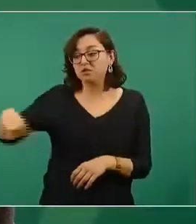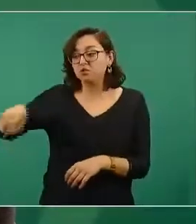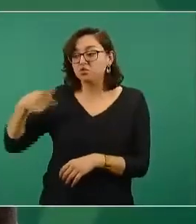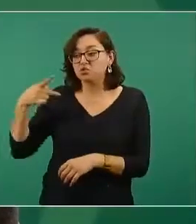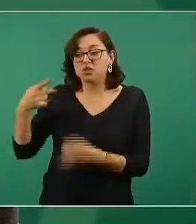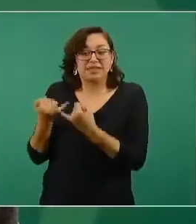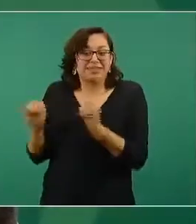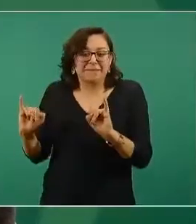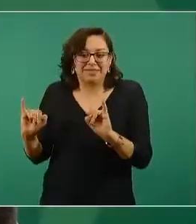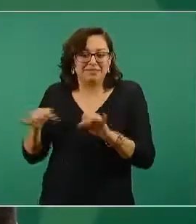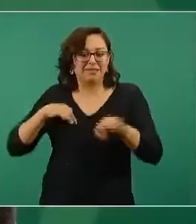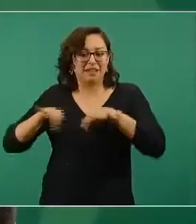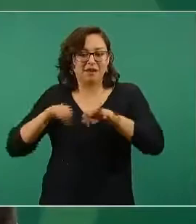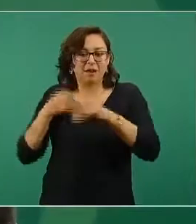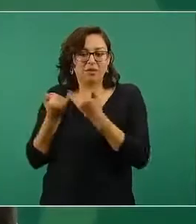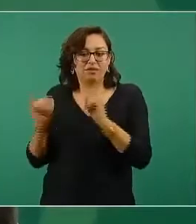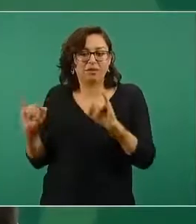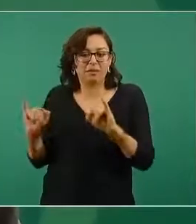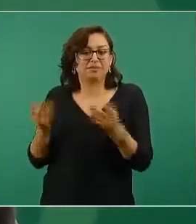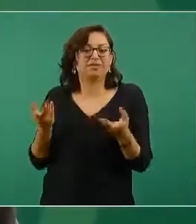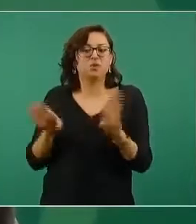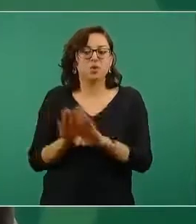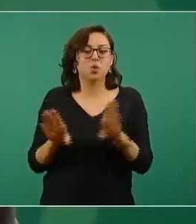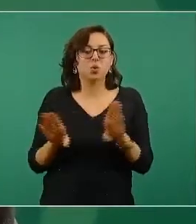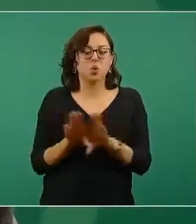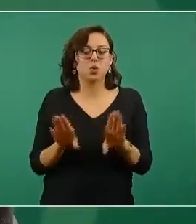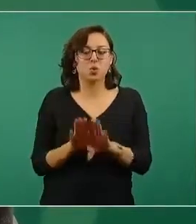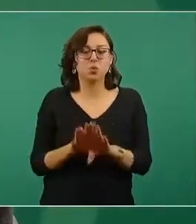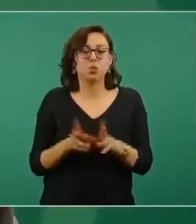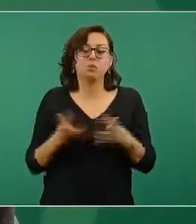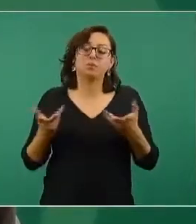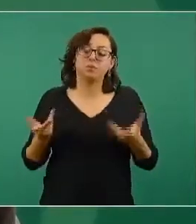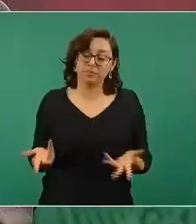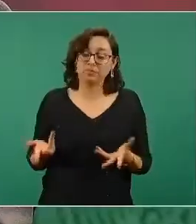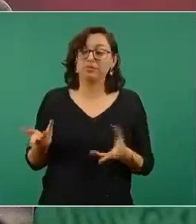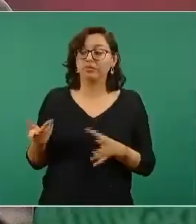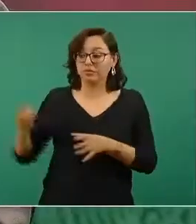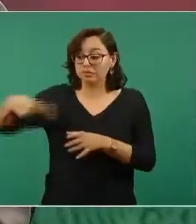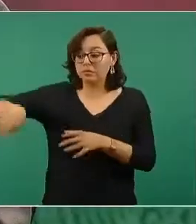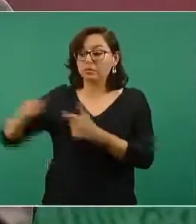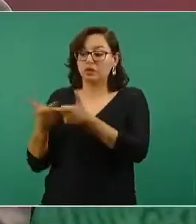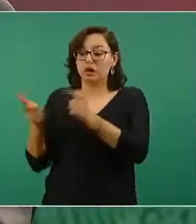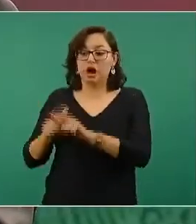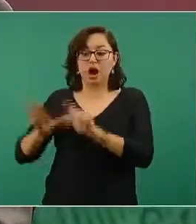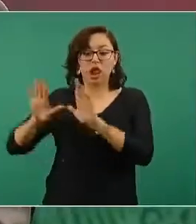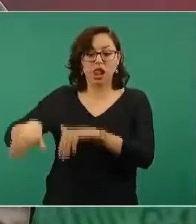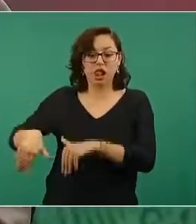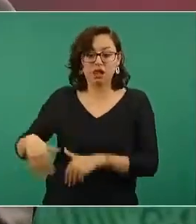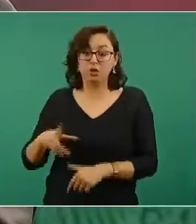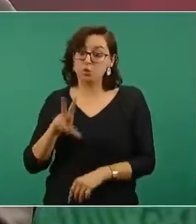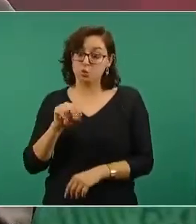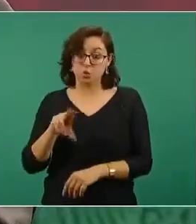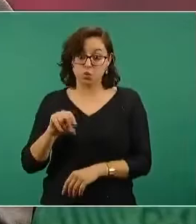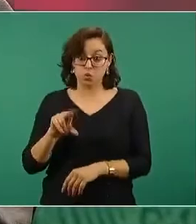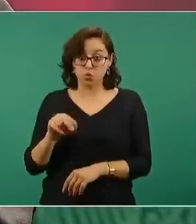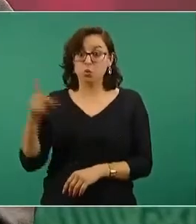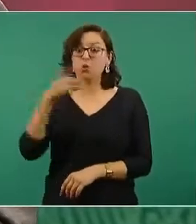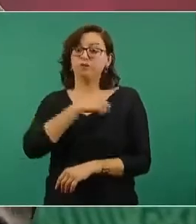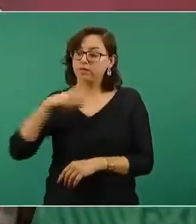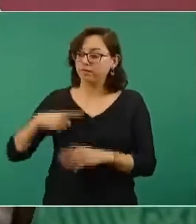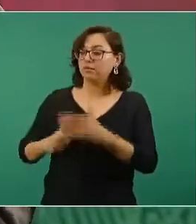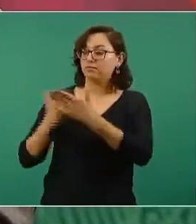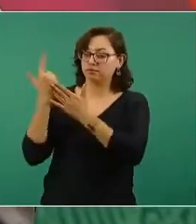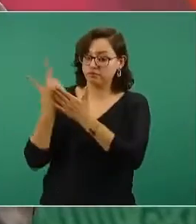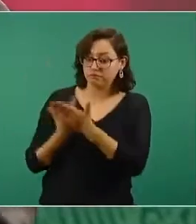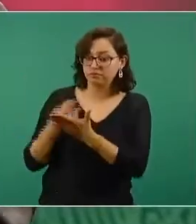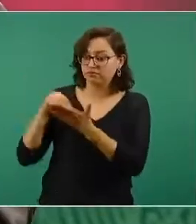independientes? Entonces estamos ahorita, digo, y es un grupo que no es que se quede atrás, sino que tenemos que registrarlo, y justo